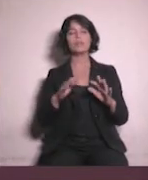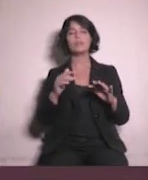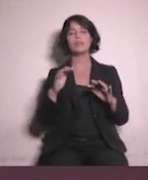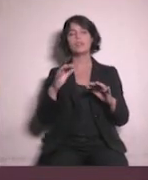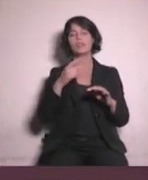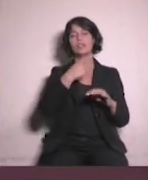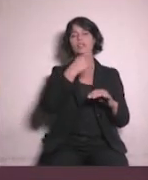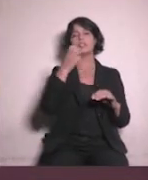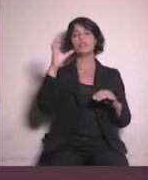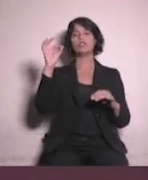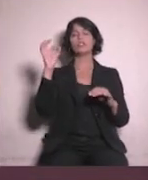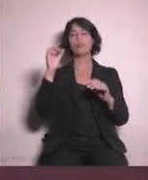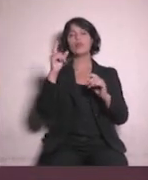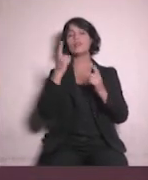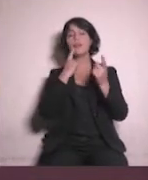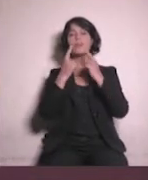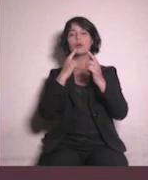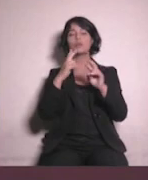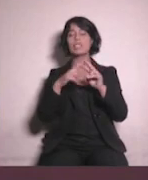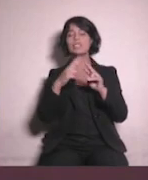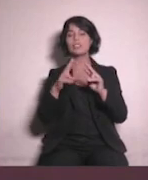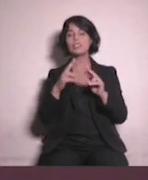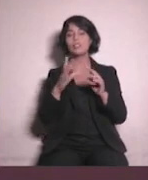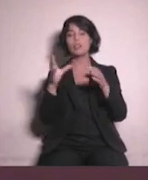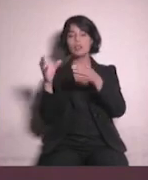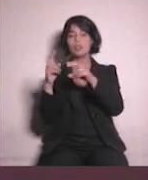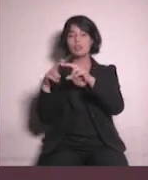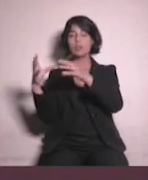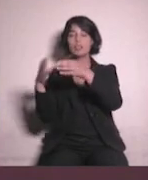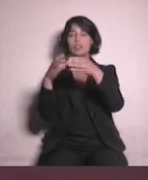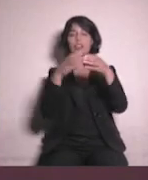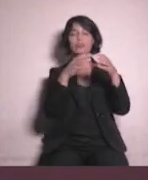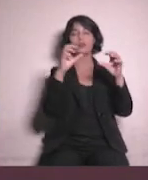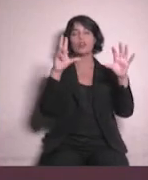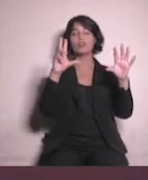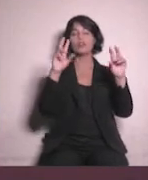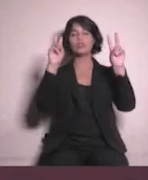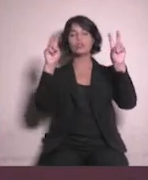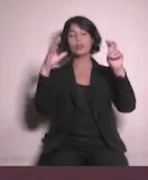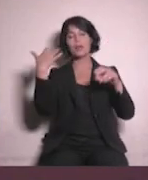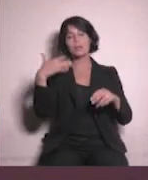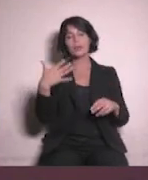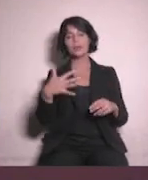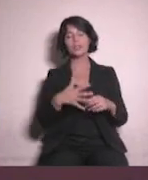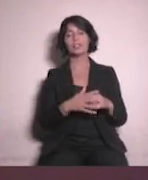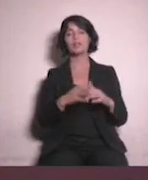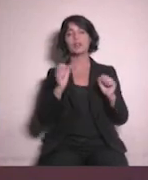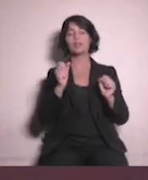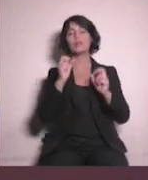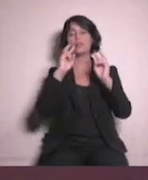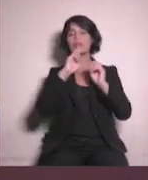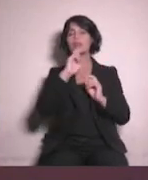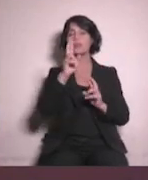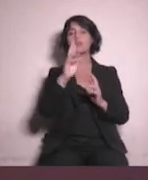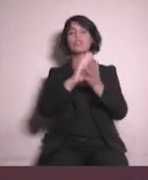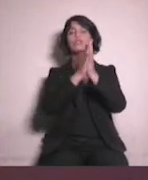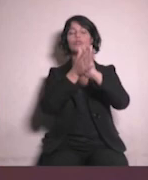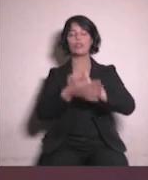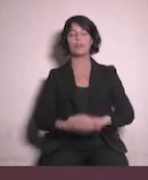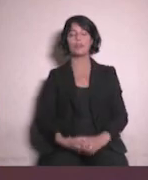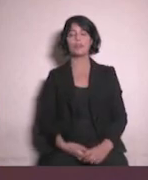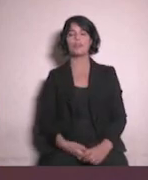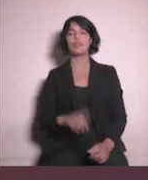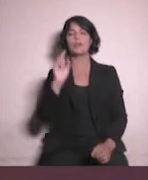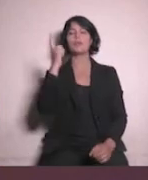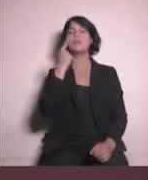aproximadamente 150 preguntas. Las hemos agrupado en 8 grandes temas para tratar de responderlas en su mayoría.